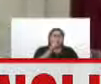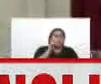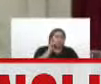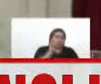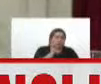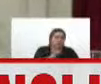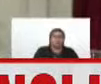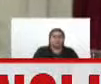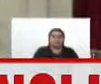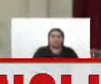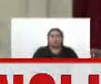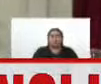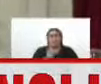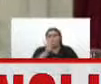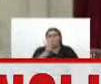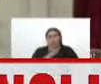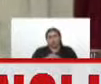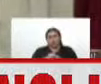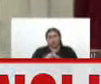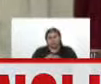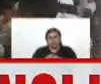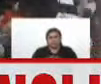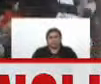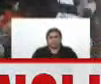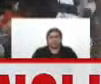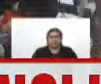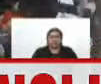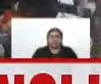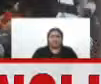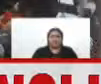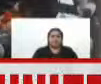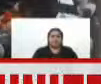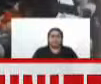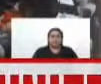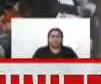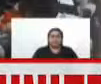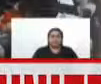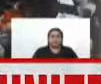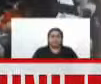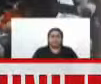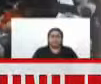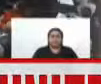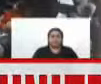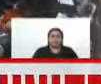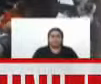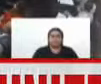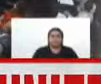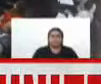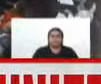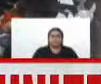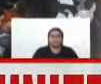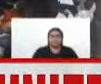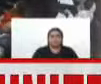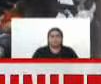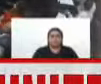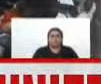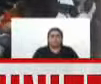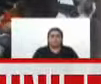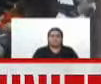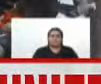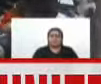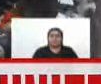excepcional, es la situación de los jubilados, con lo cual podría justificar el DNU por la gravedad